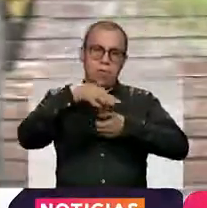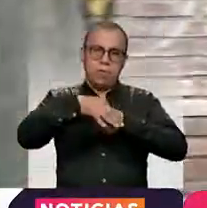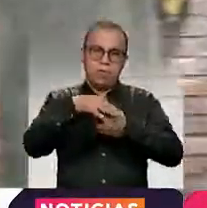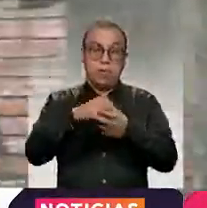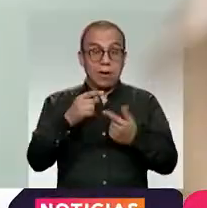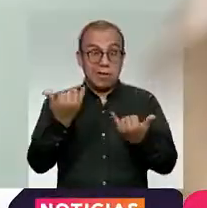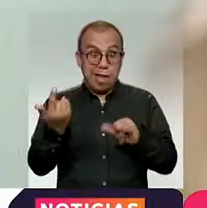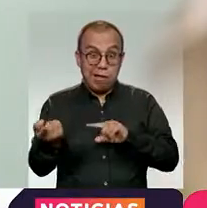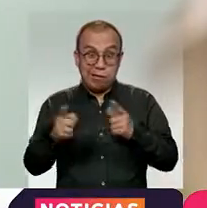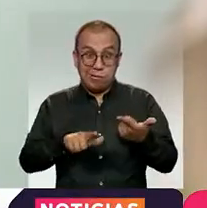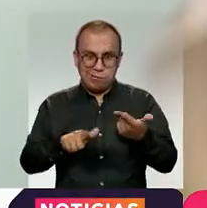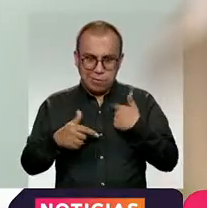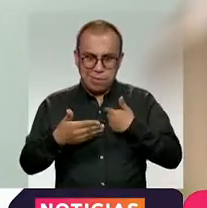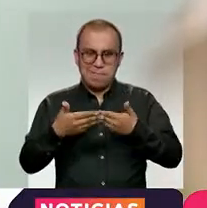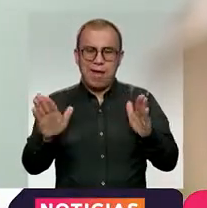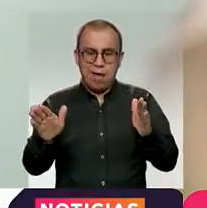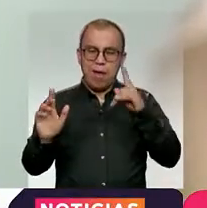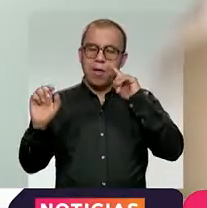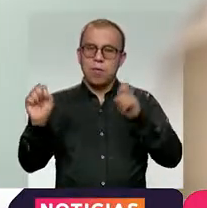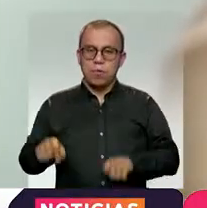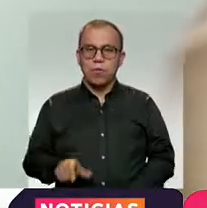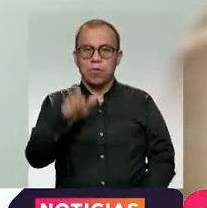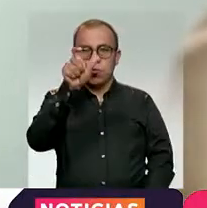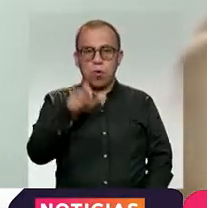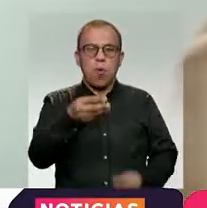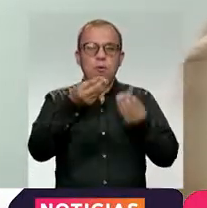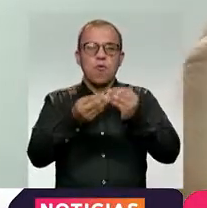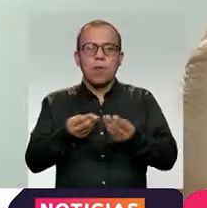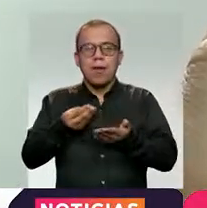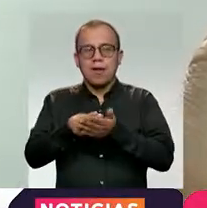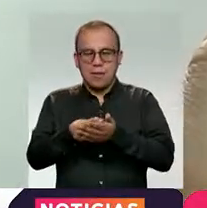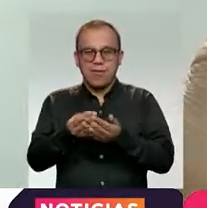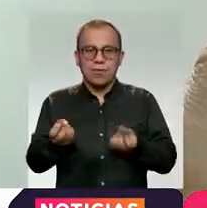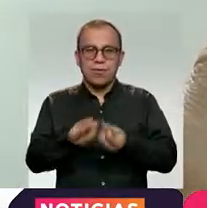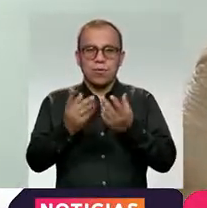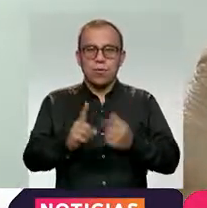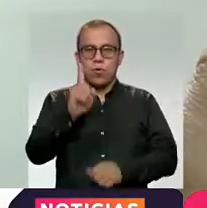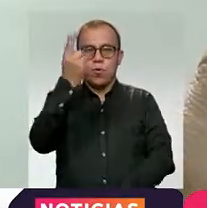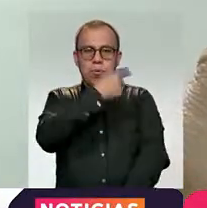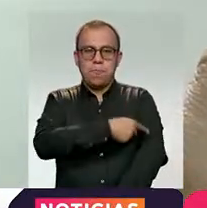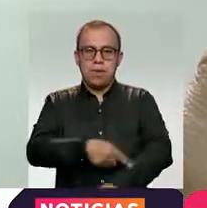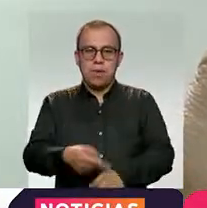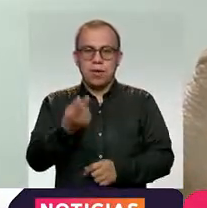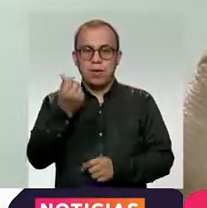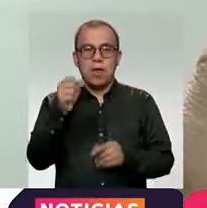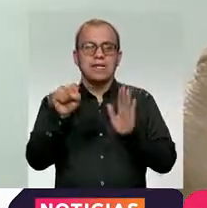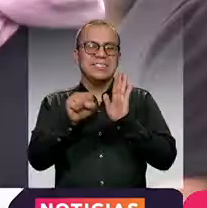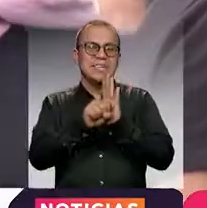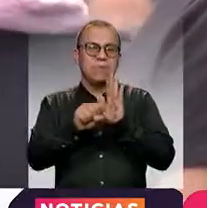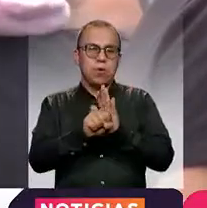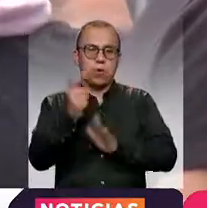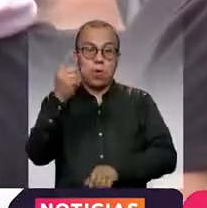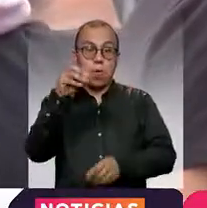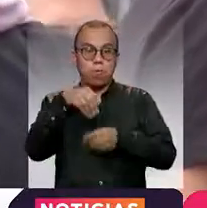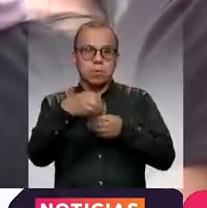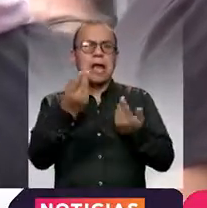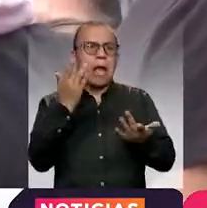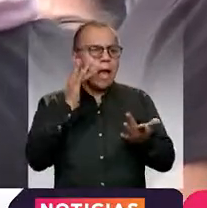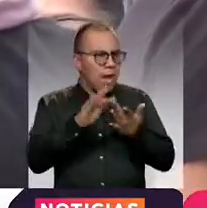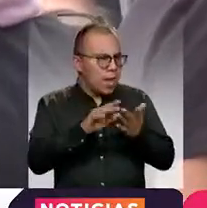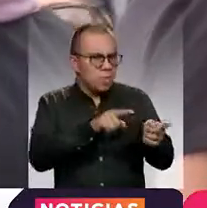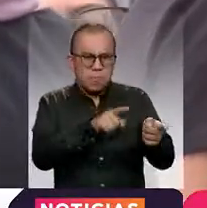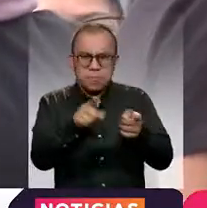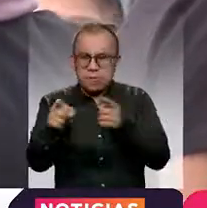Una vez esté habilitado, cada persona tendrá una billetera virtual con un total de 1.000.000 de pesos simbólicos. En el portal podrá ver